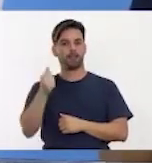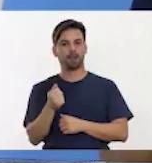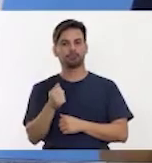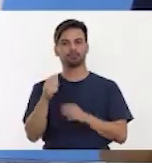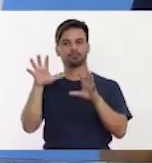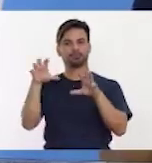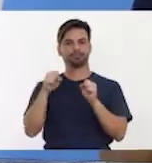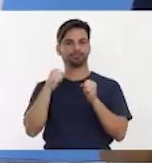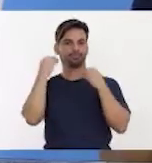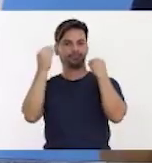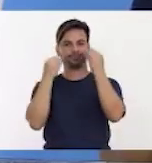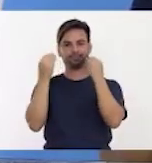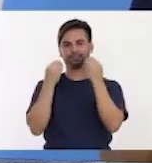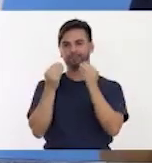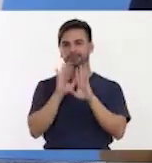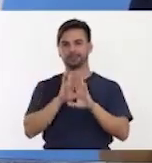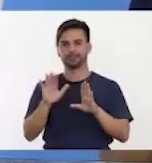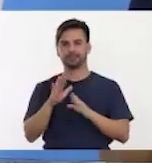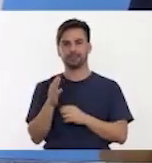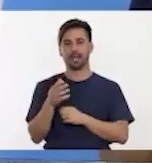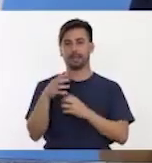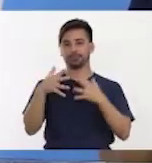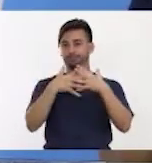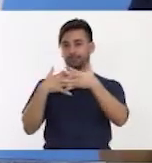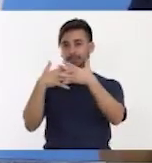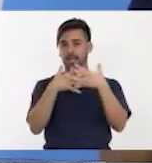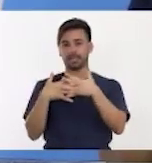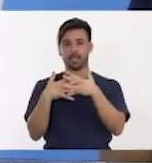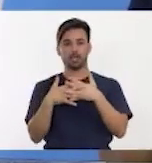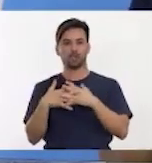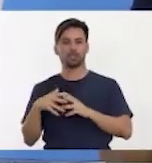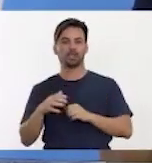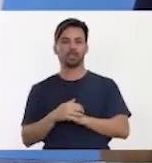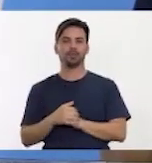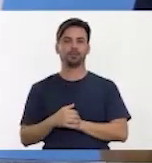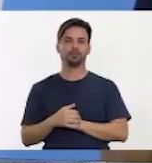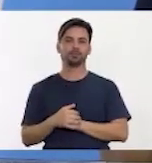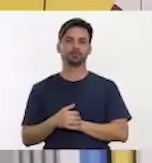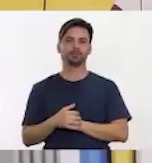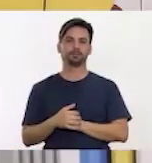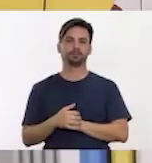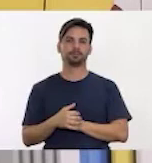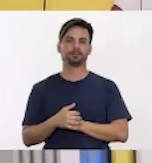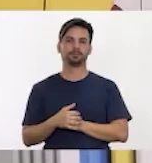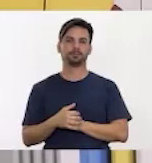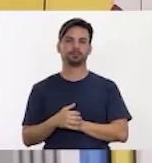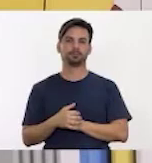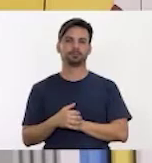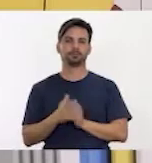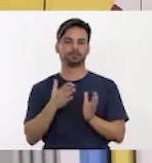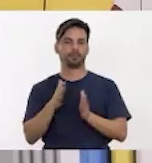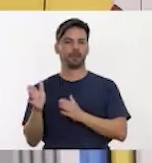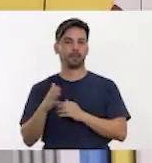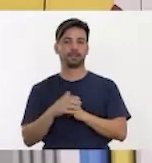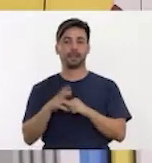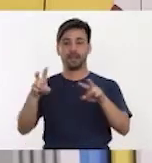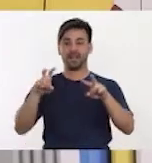cultura norteamericana e incluso tenía la nacionalidad norteamericana en esos momentos. En cuanto a la Asamblea del